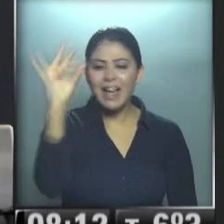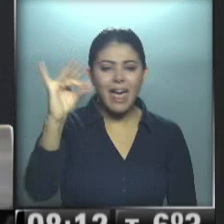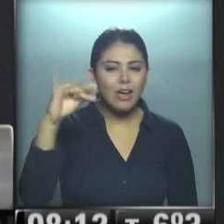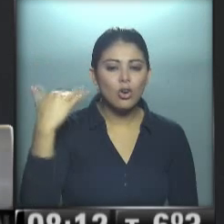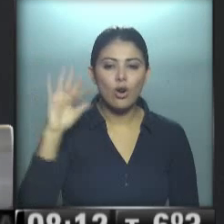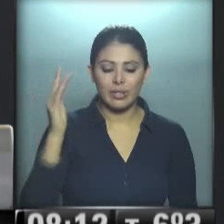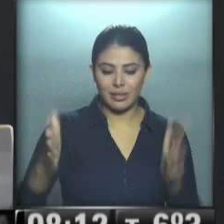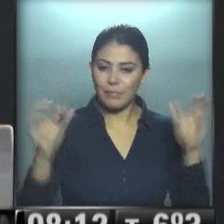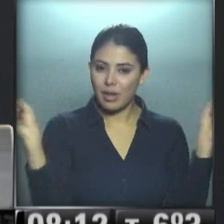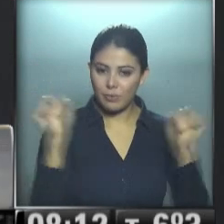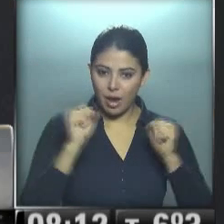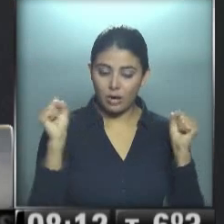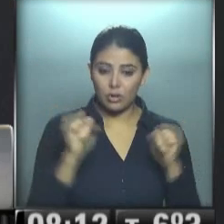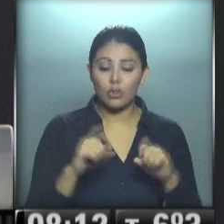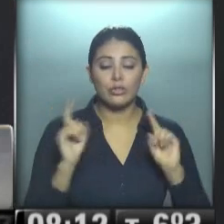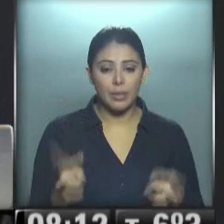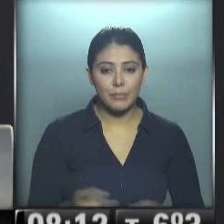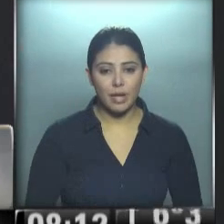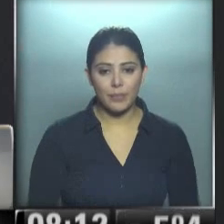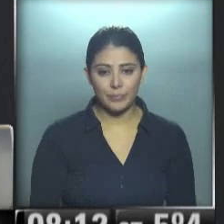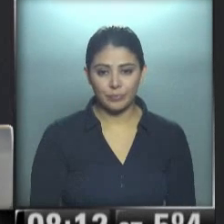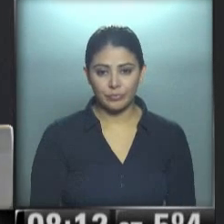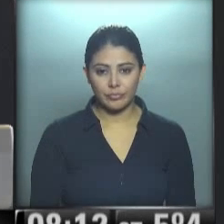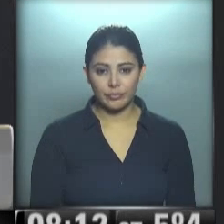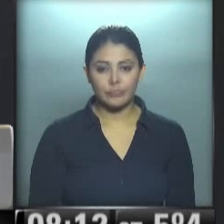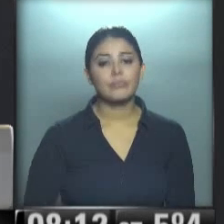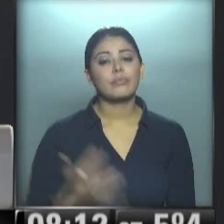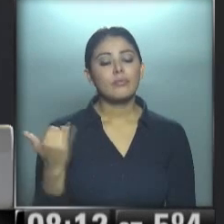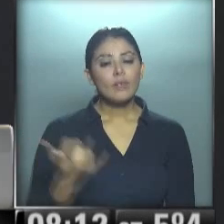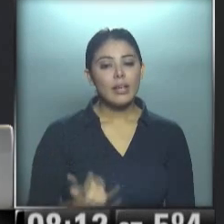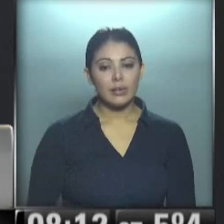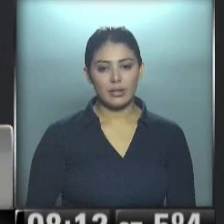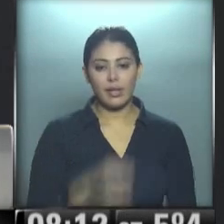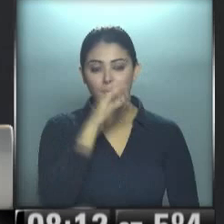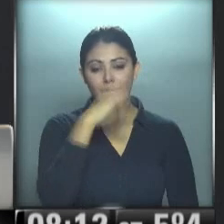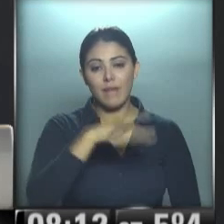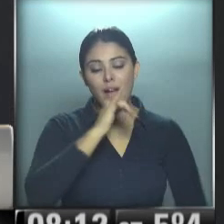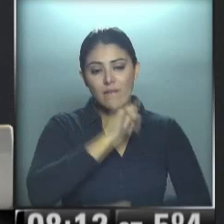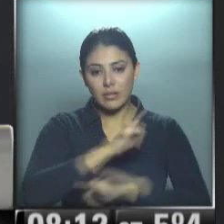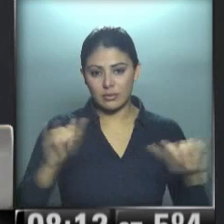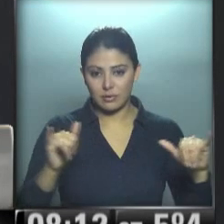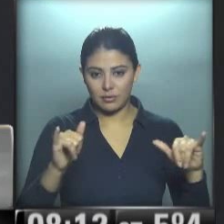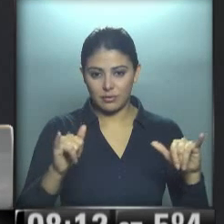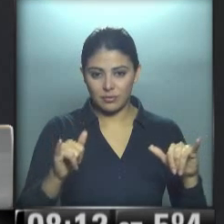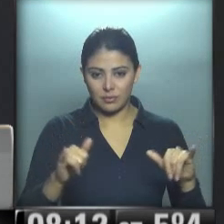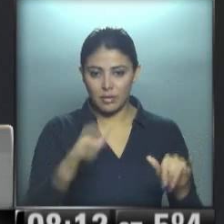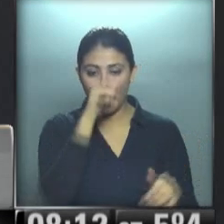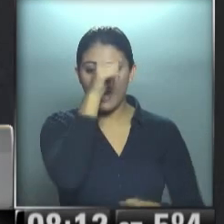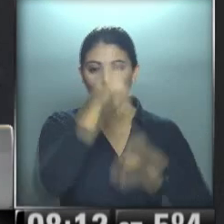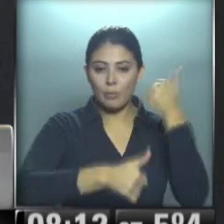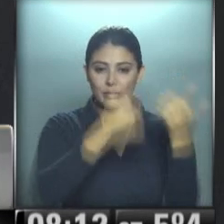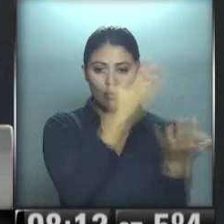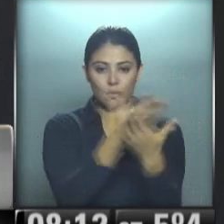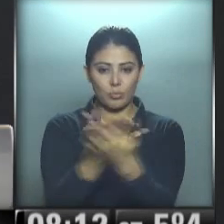el invierno ya su vez también tenemos el anuncio de la licitación